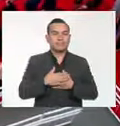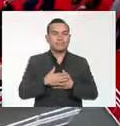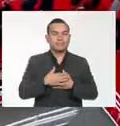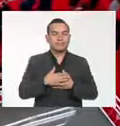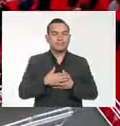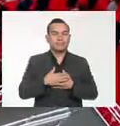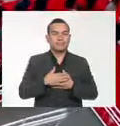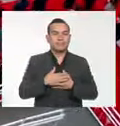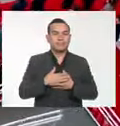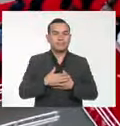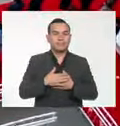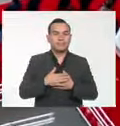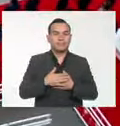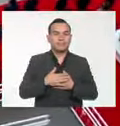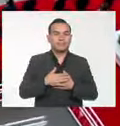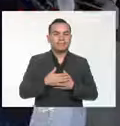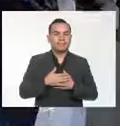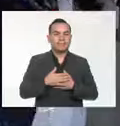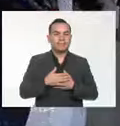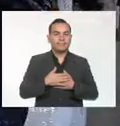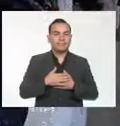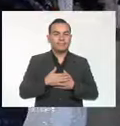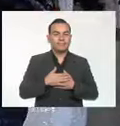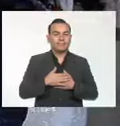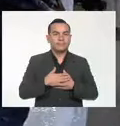libertad. Unidad de tres, ¡canso!